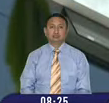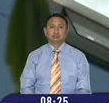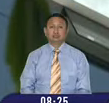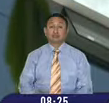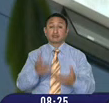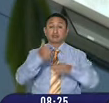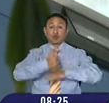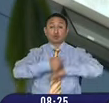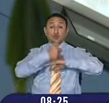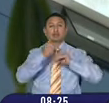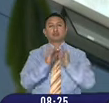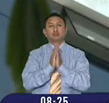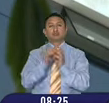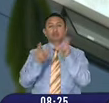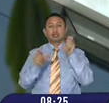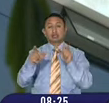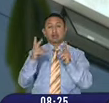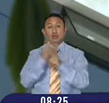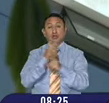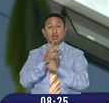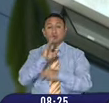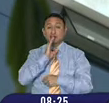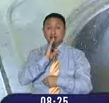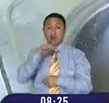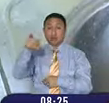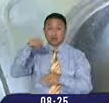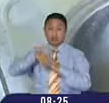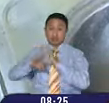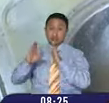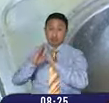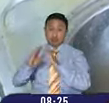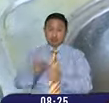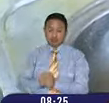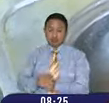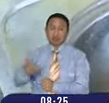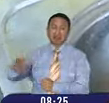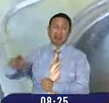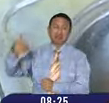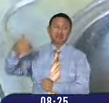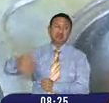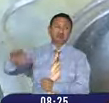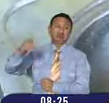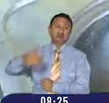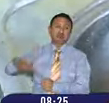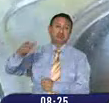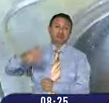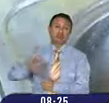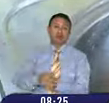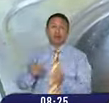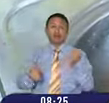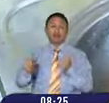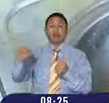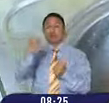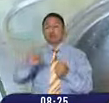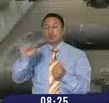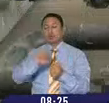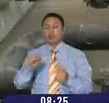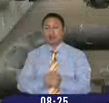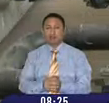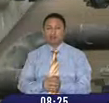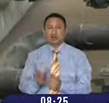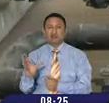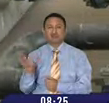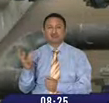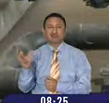solicitaron a la ciudadanía que racione el uso de líquido vital en sus viviendas, no desperdicie en actividades como lavar el automóvil, uso de lavadoras de ropa